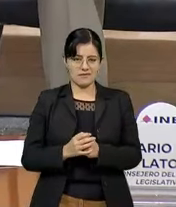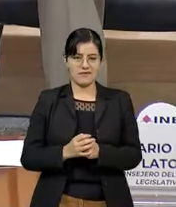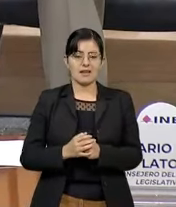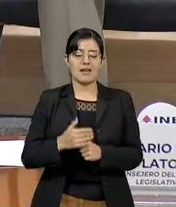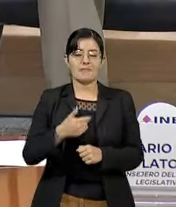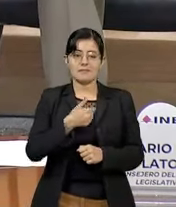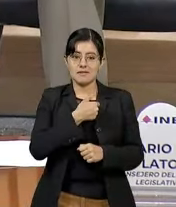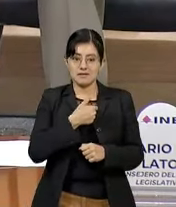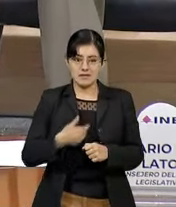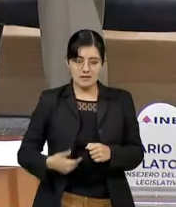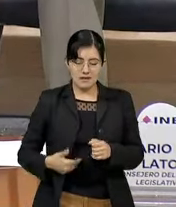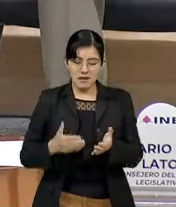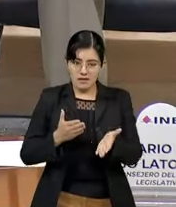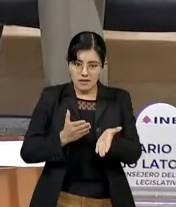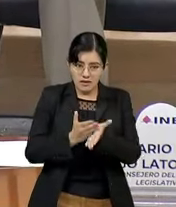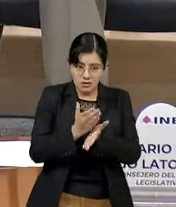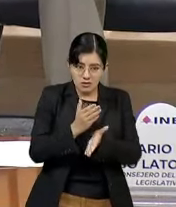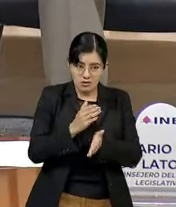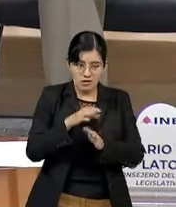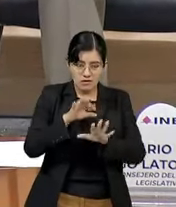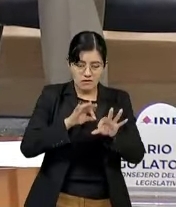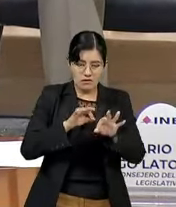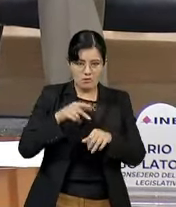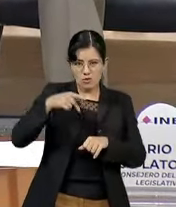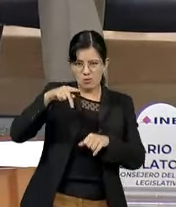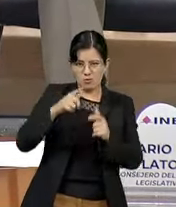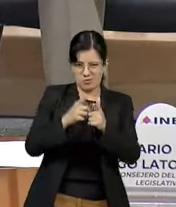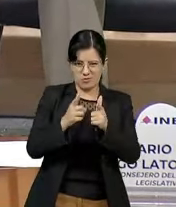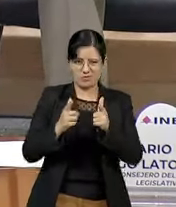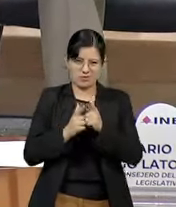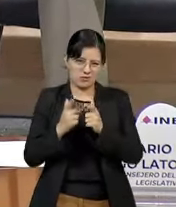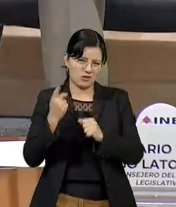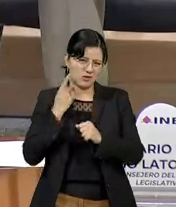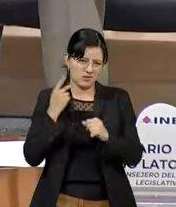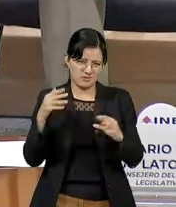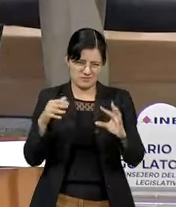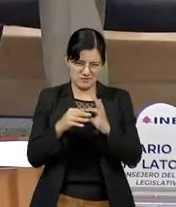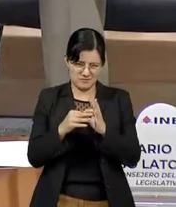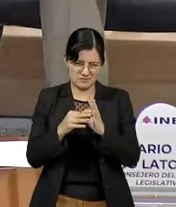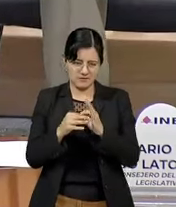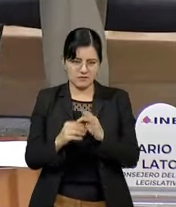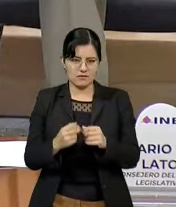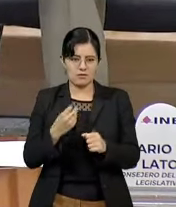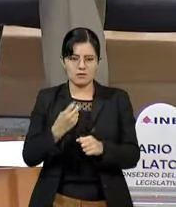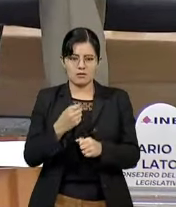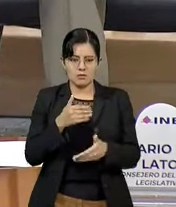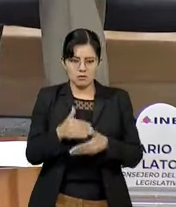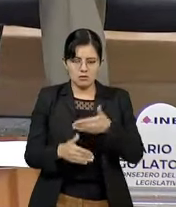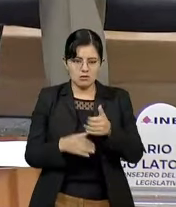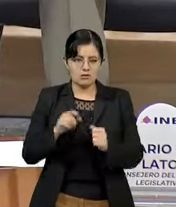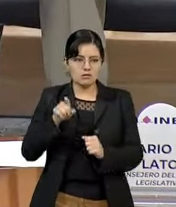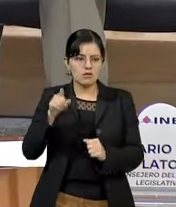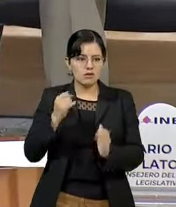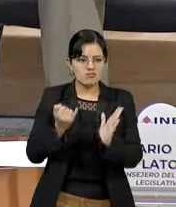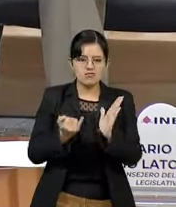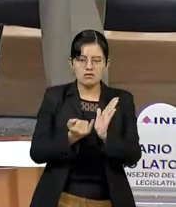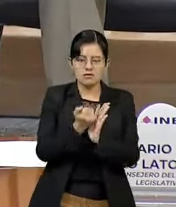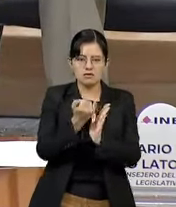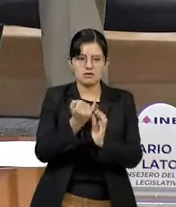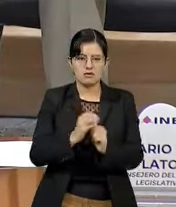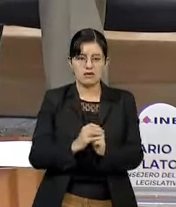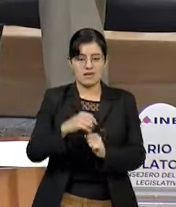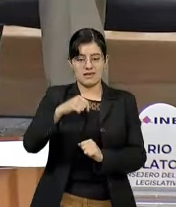en losos internos de su coalición de su partido político y aquí